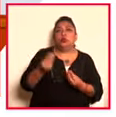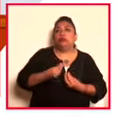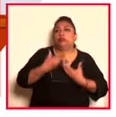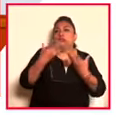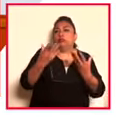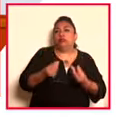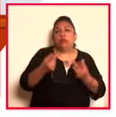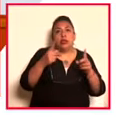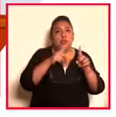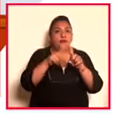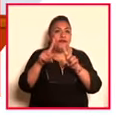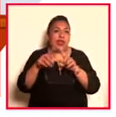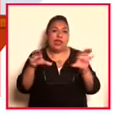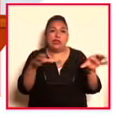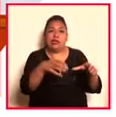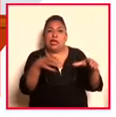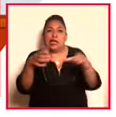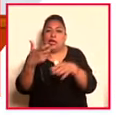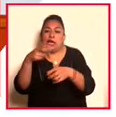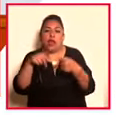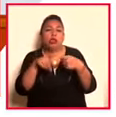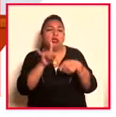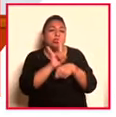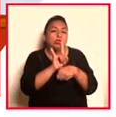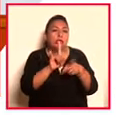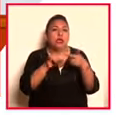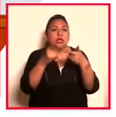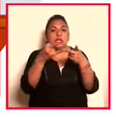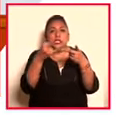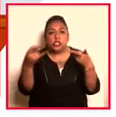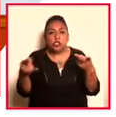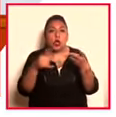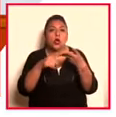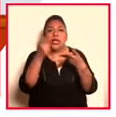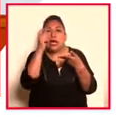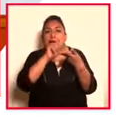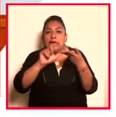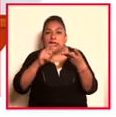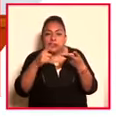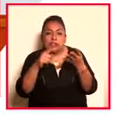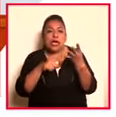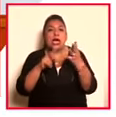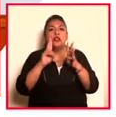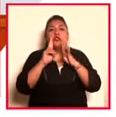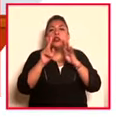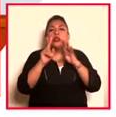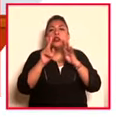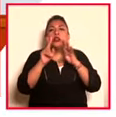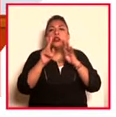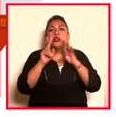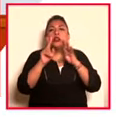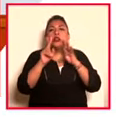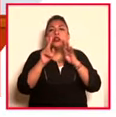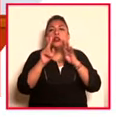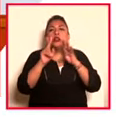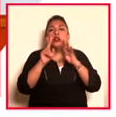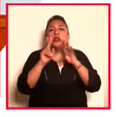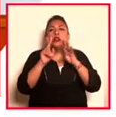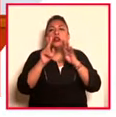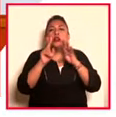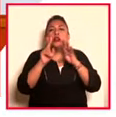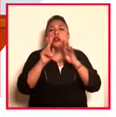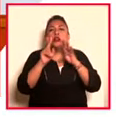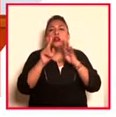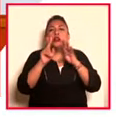géneros distintos: ficción, historia, ensayo, narración breve, novela. ¿Qué determina cuál es el lenguaje o formato desde el